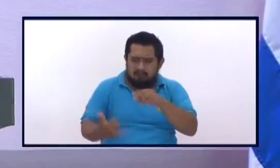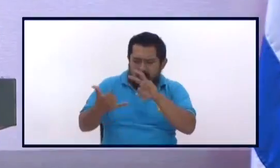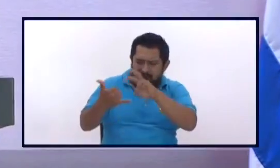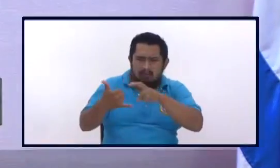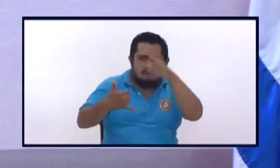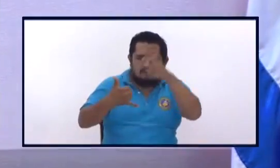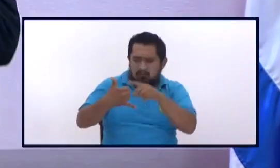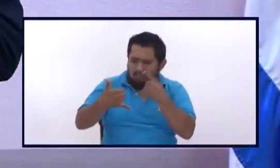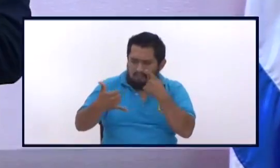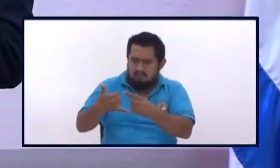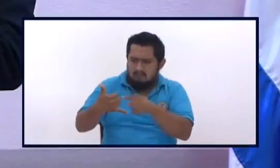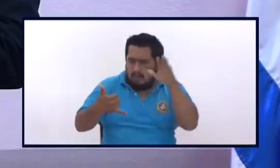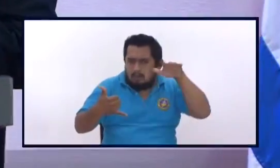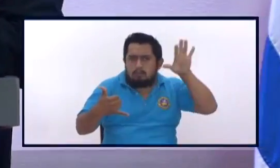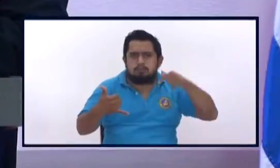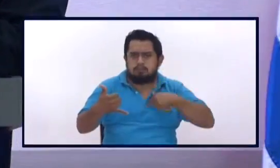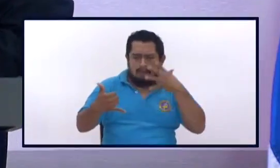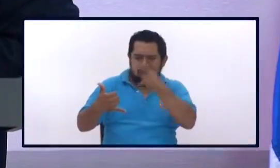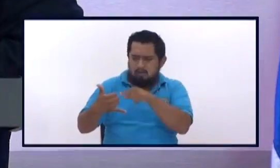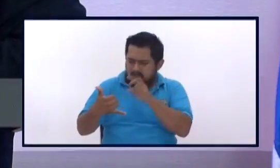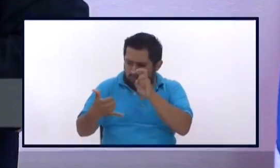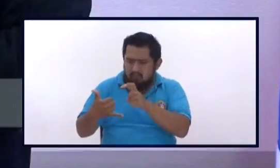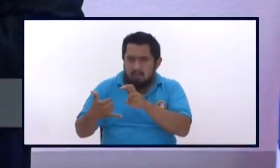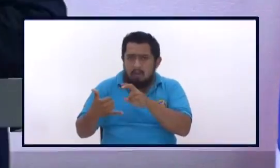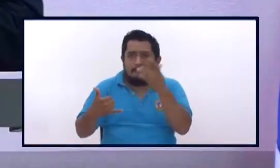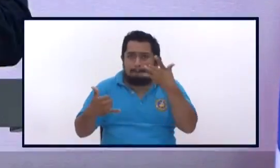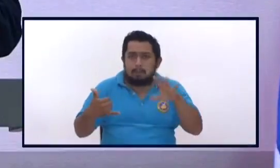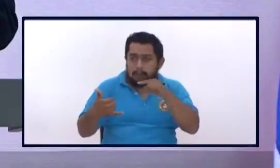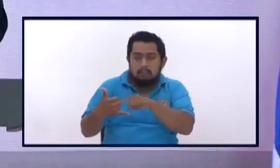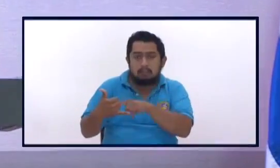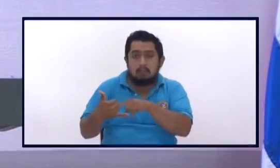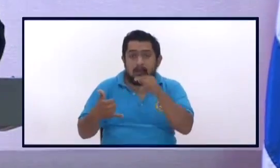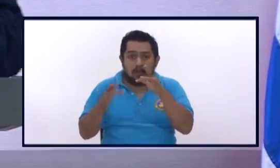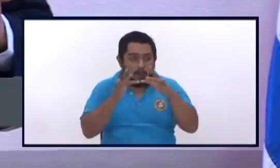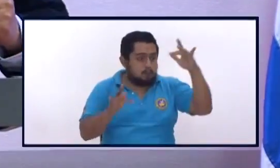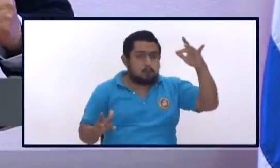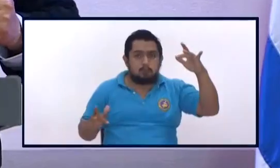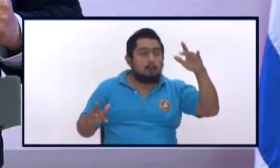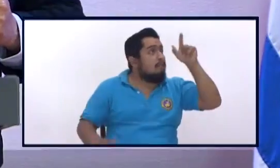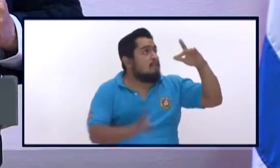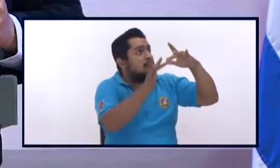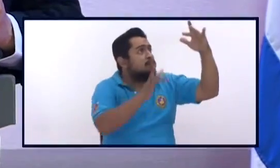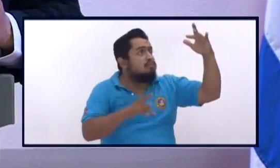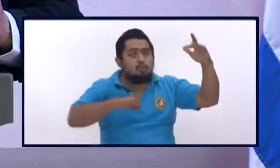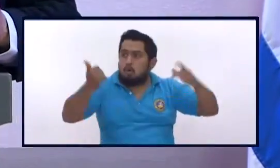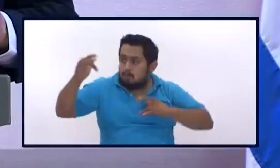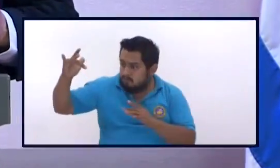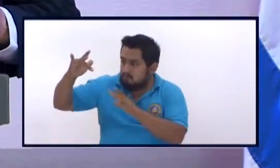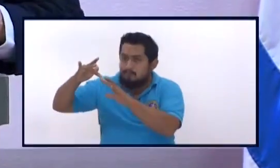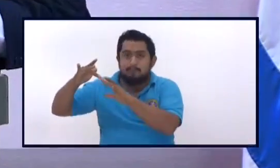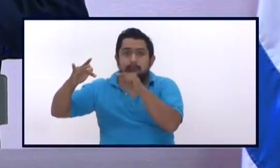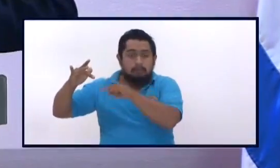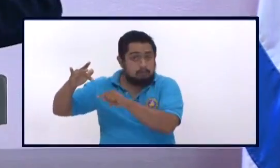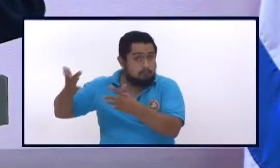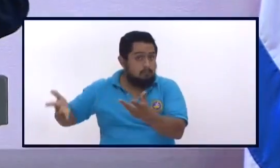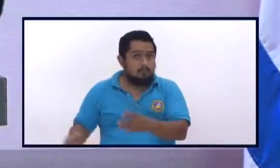que te angelical y cuál es el peligro es te saliste del rango y te conectas te otra red y